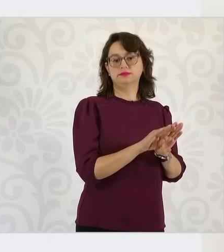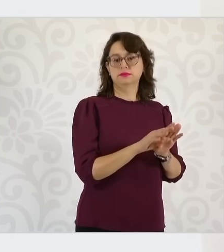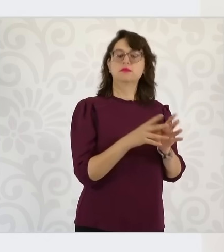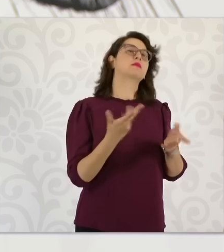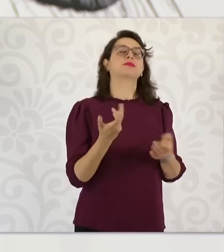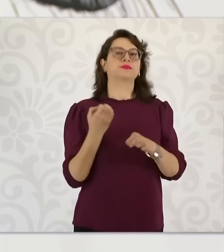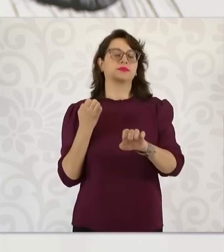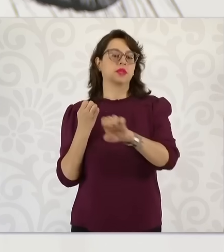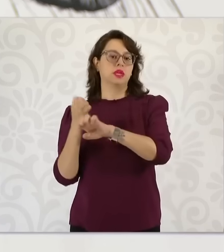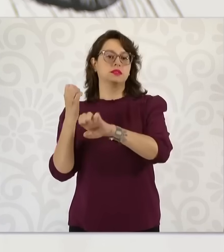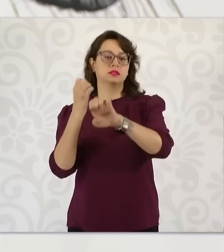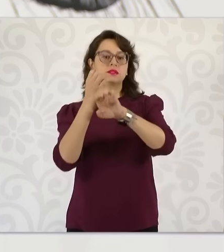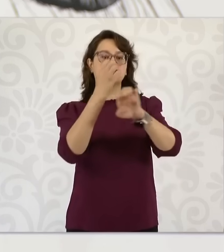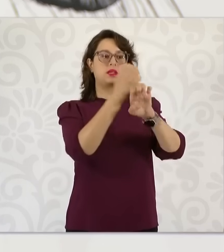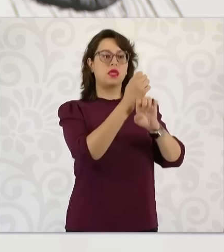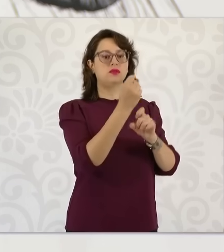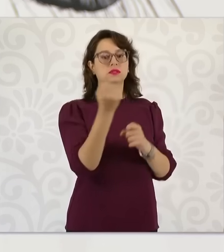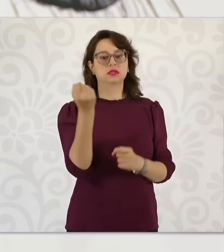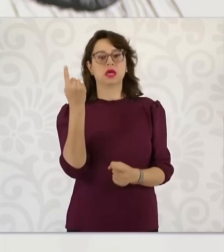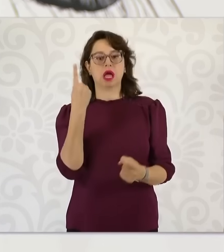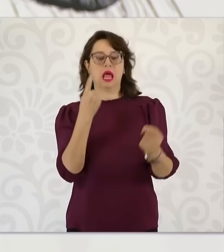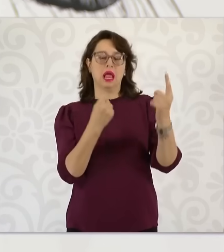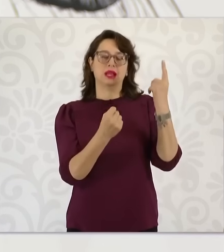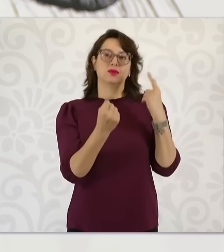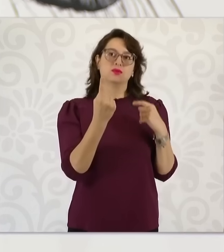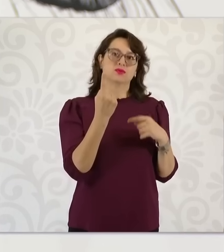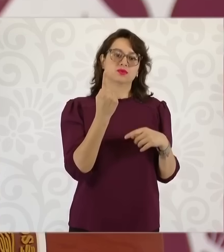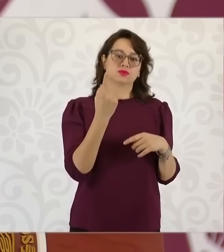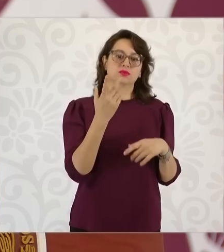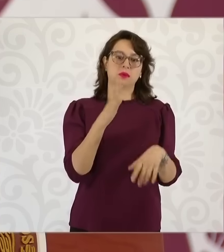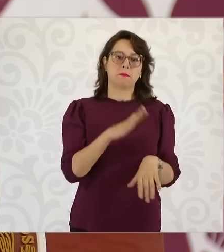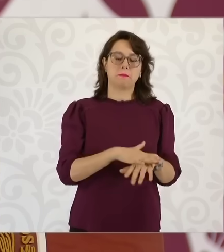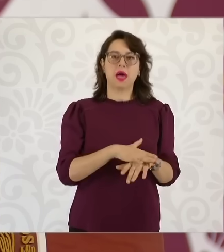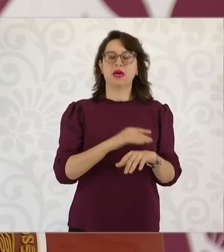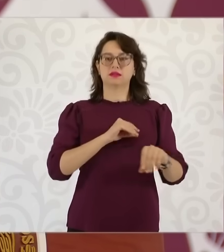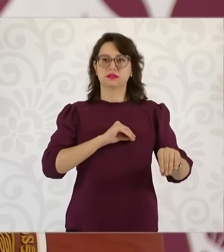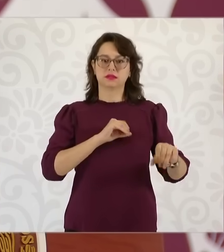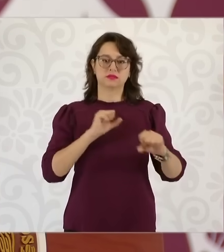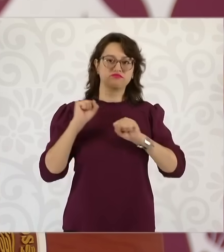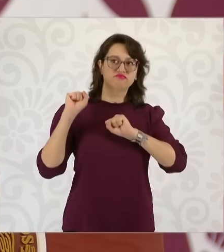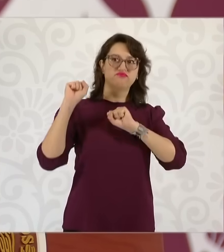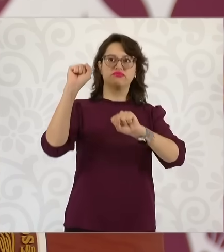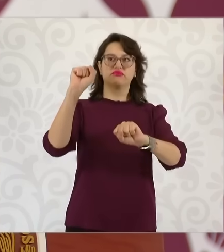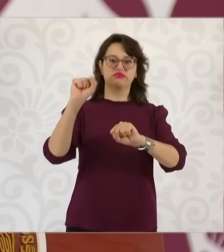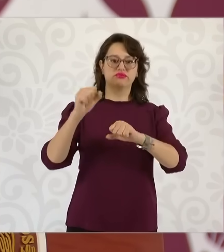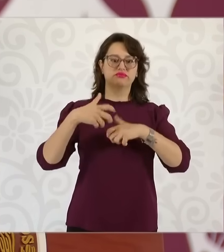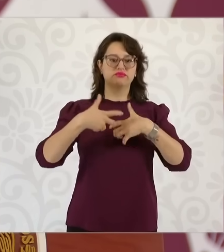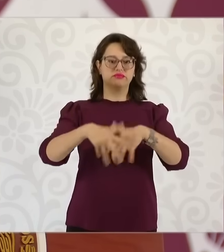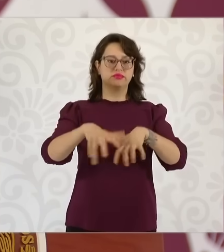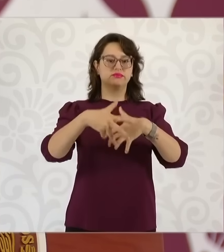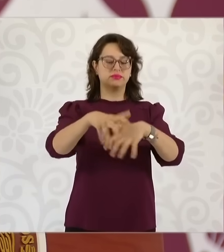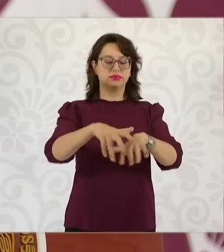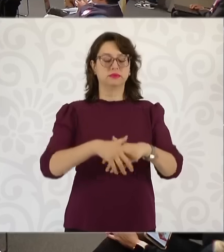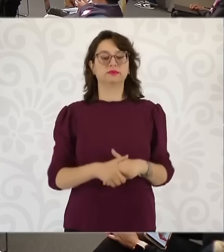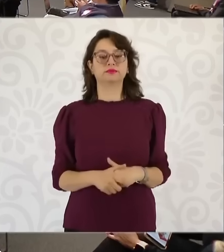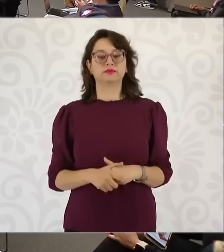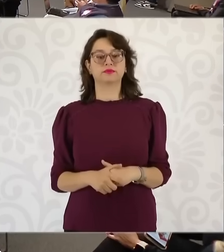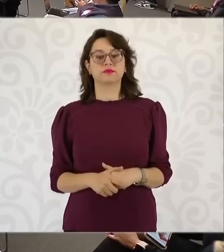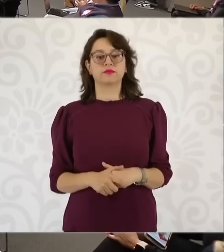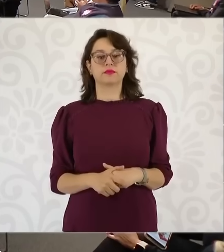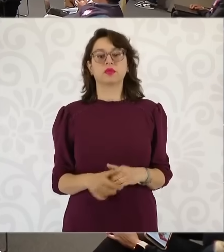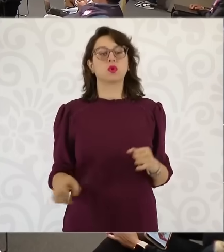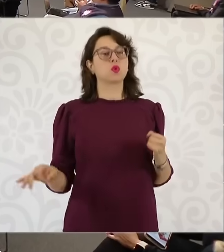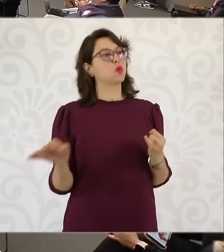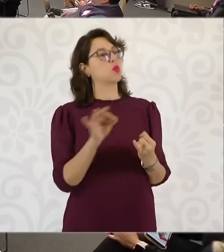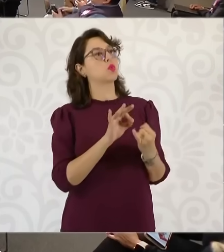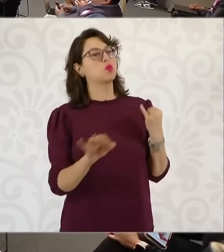entidades pues en donde hay pues mayor movilización, digamos, de las maestras y los maestros. Perfecto. Y ya por último, Presidenta, nada